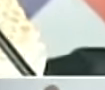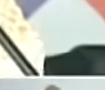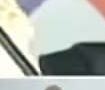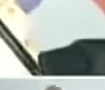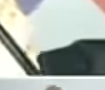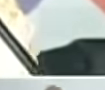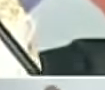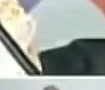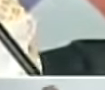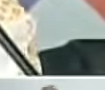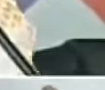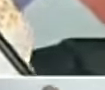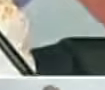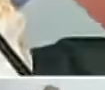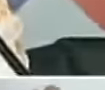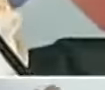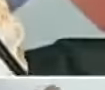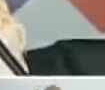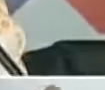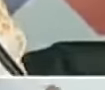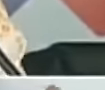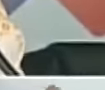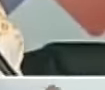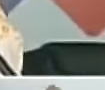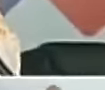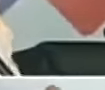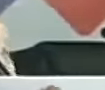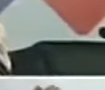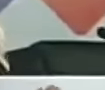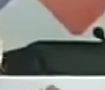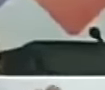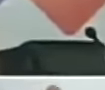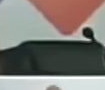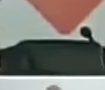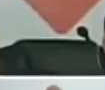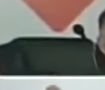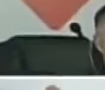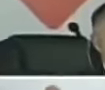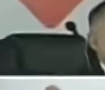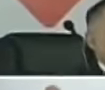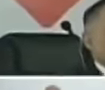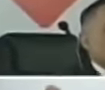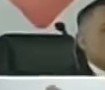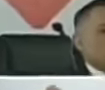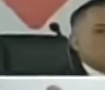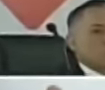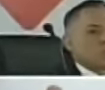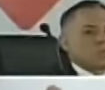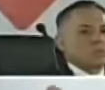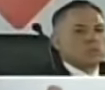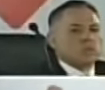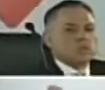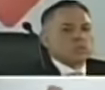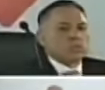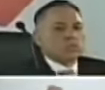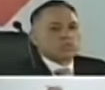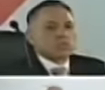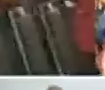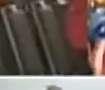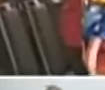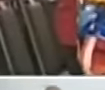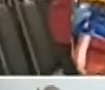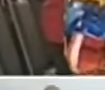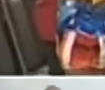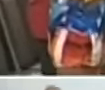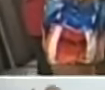2025-2031 y juro que lo llevaré adelante, lo haré cumplir y haremos a nuestra Venezuela, Dios